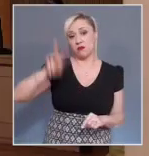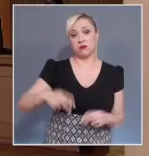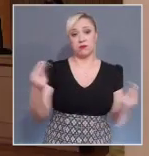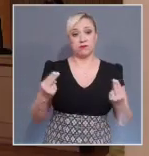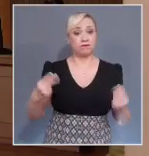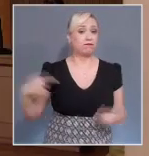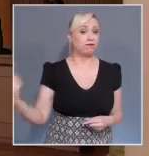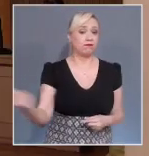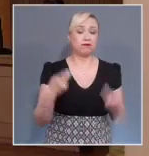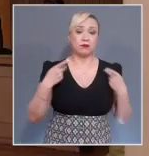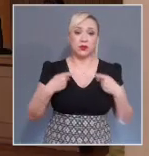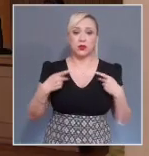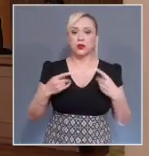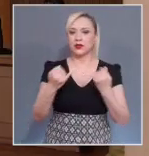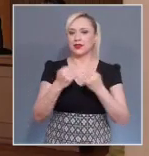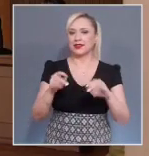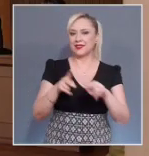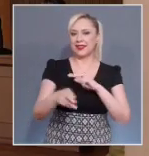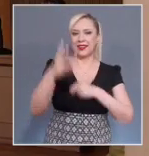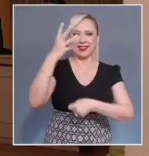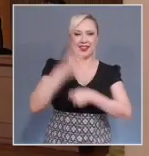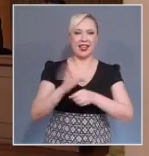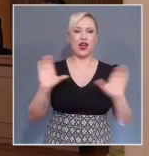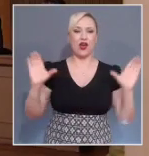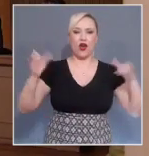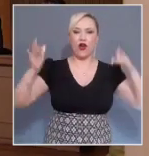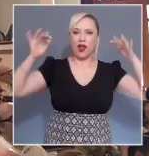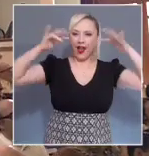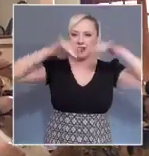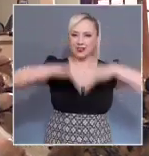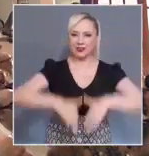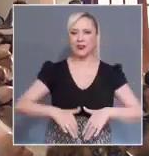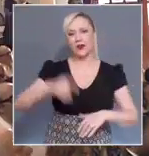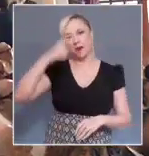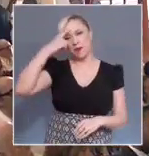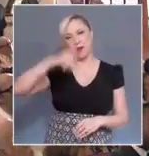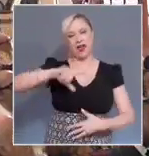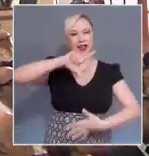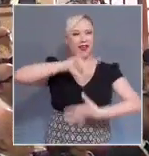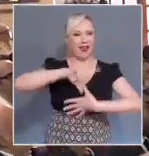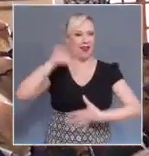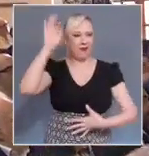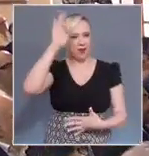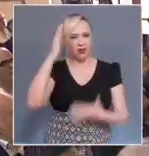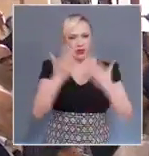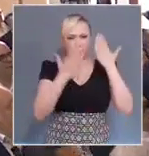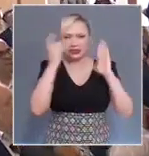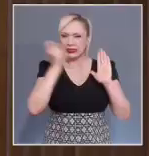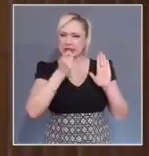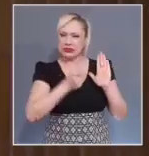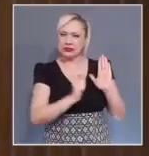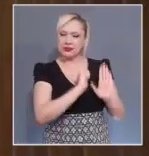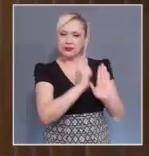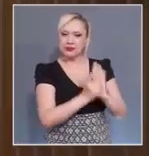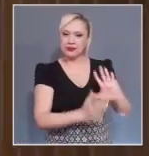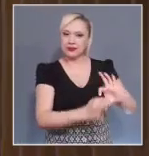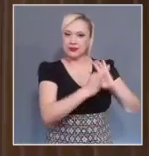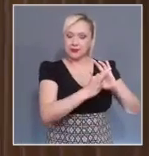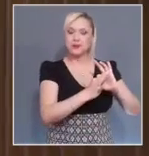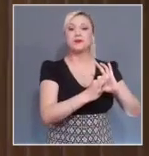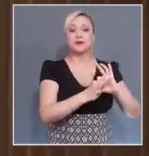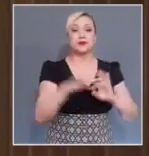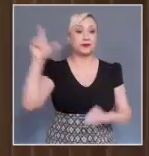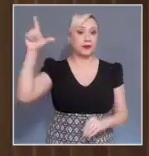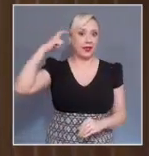inaugurar el tercer Congreso de Filosofía del Derecho para el Mundo Latino en el Teatro de la República de la ciudad de Querétaro, la ministra Piña